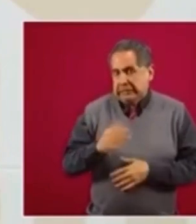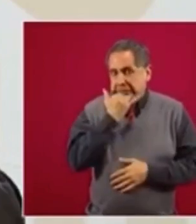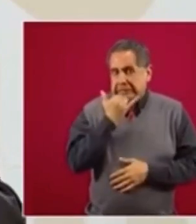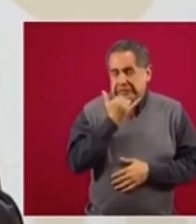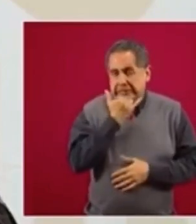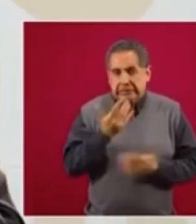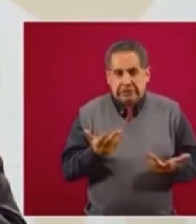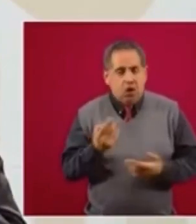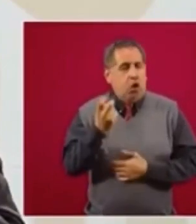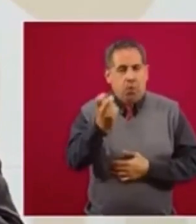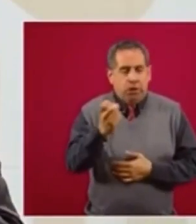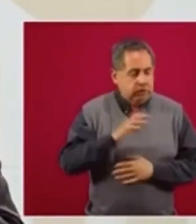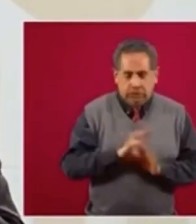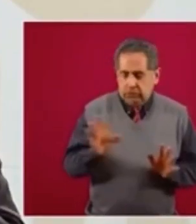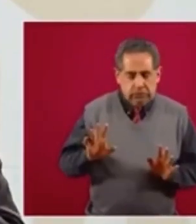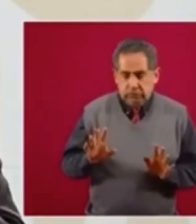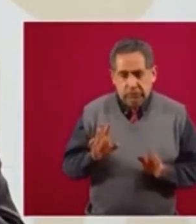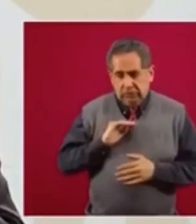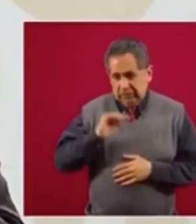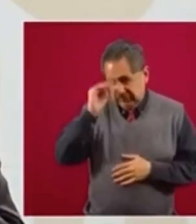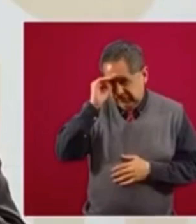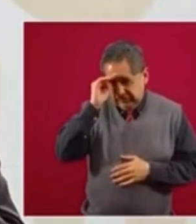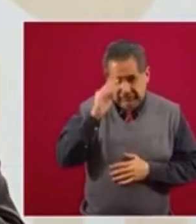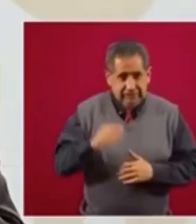Y por eso hemos dicho que no es